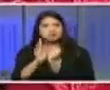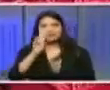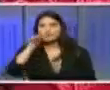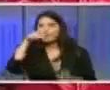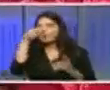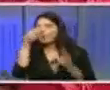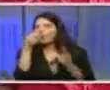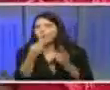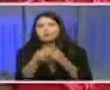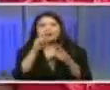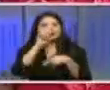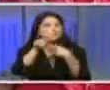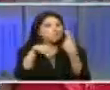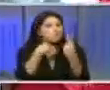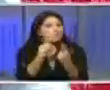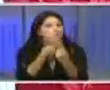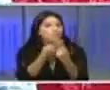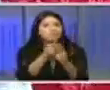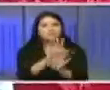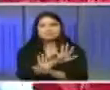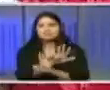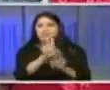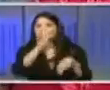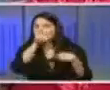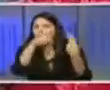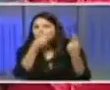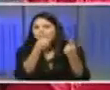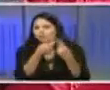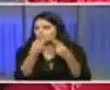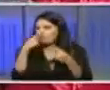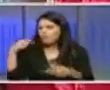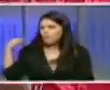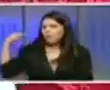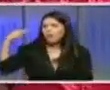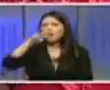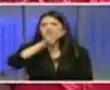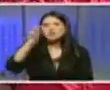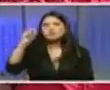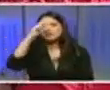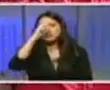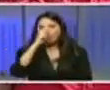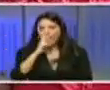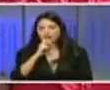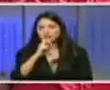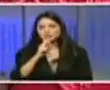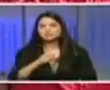jamás, jamás, jamás, jamás, en 200 años de república.